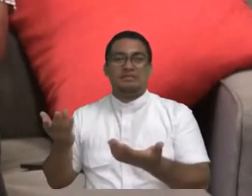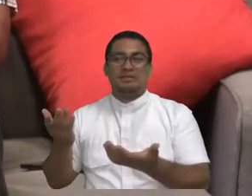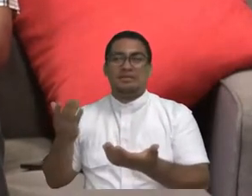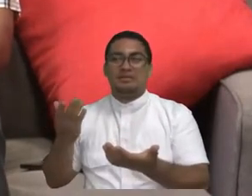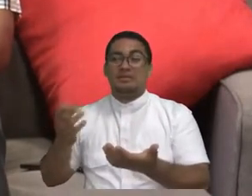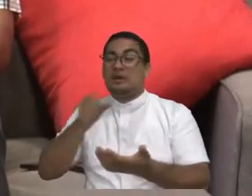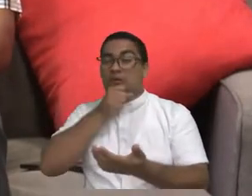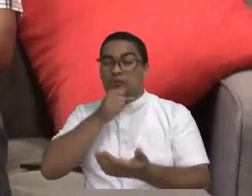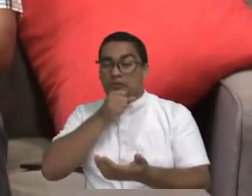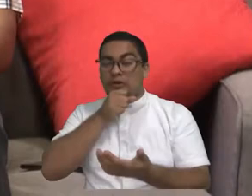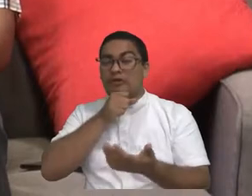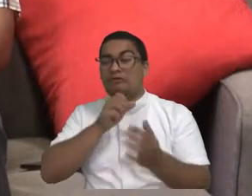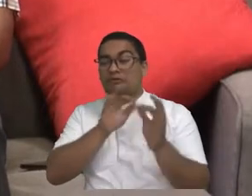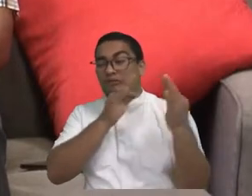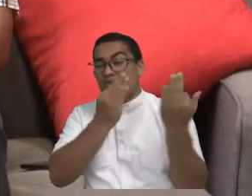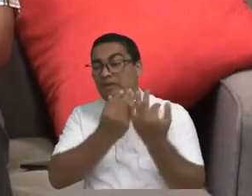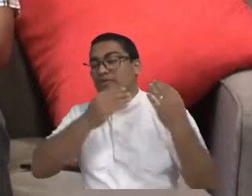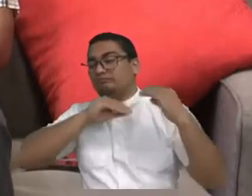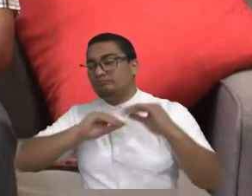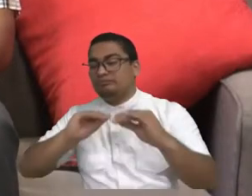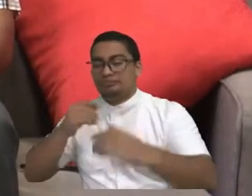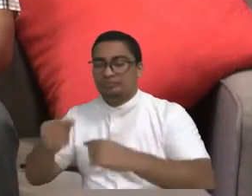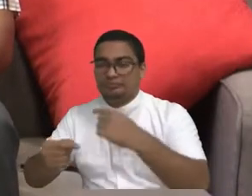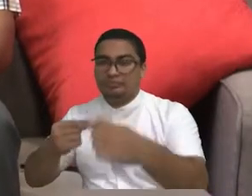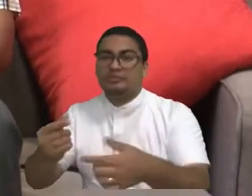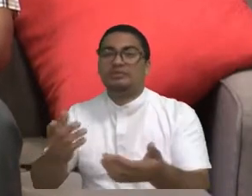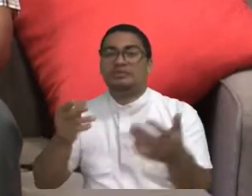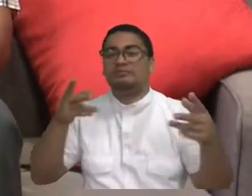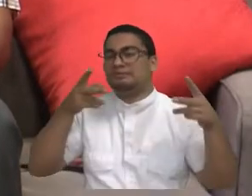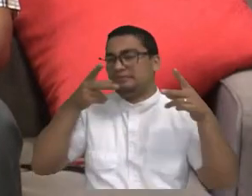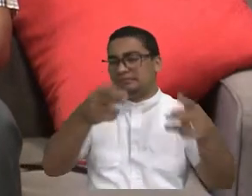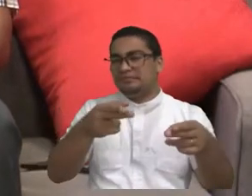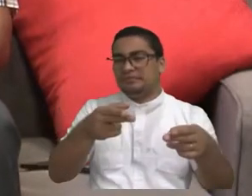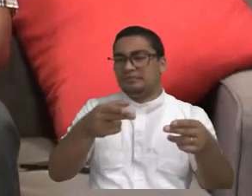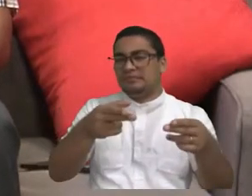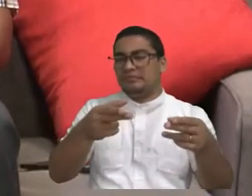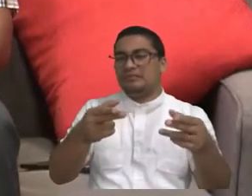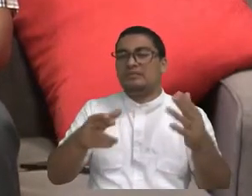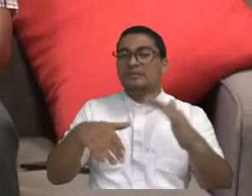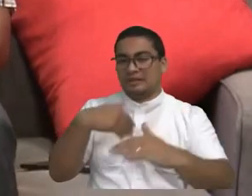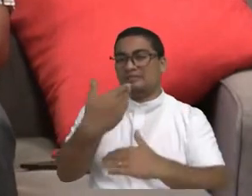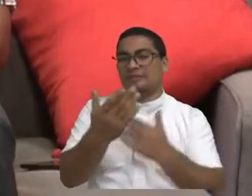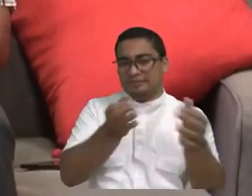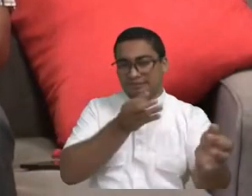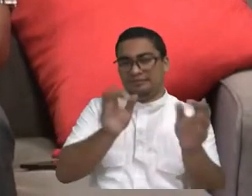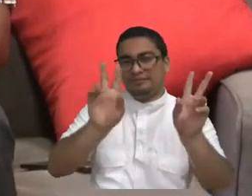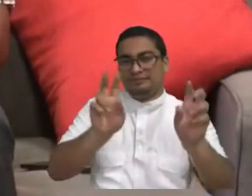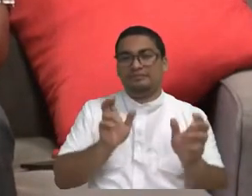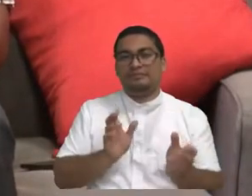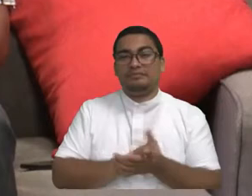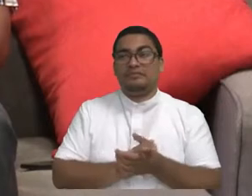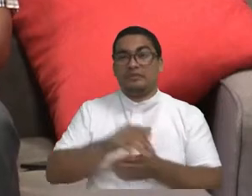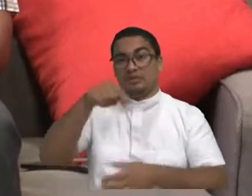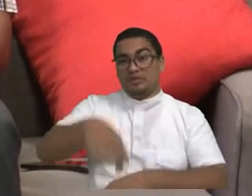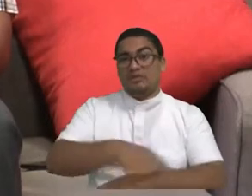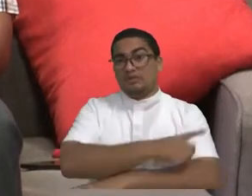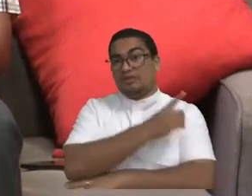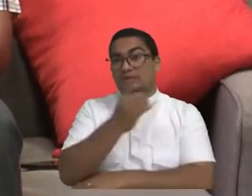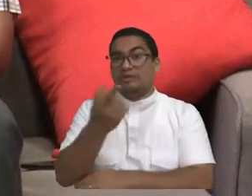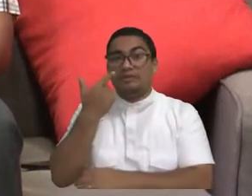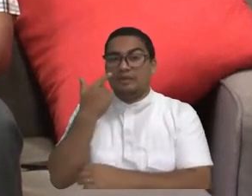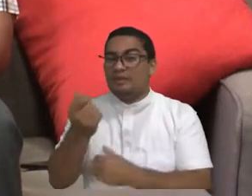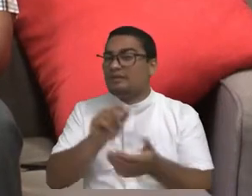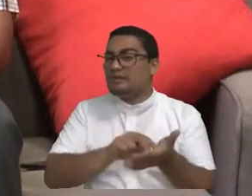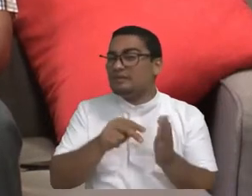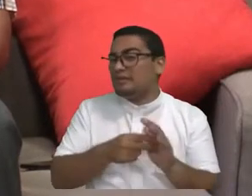incluso desde nuestros antepasados hacemos una breve pausa y volvemos para hablar de este tema hoy nosotros conocemos lo que